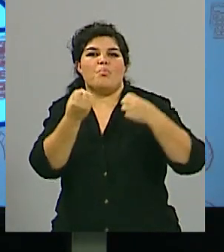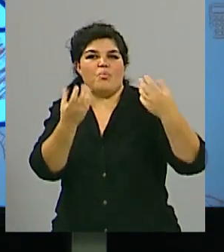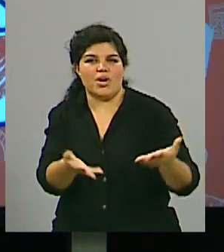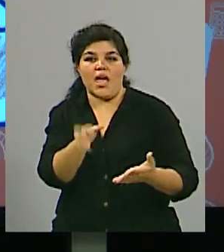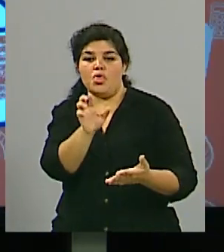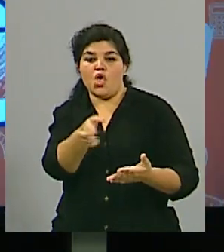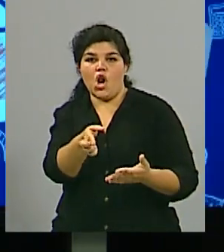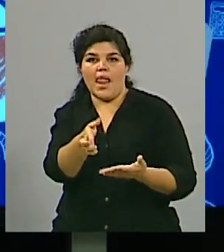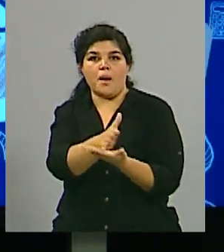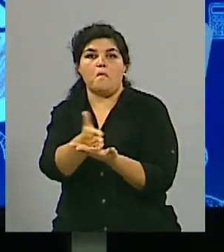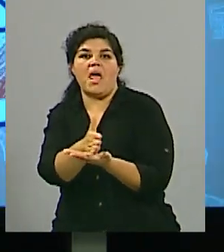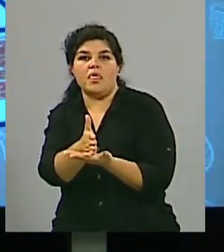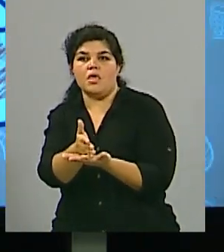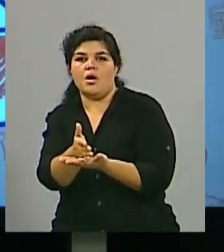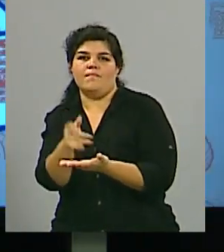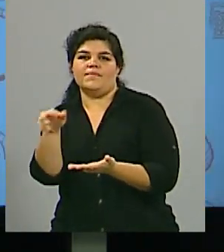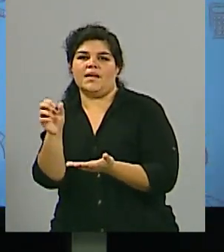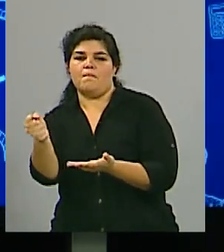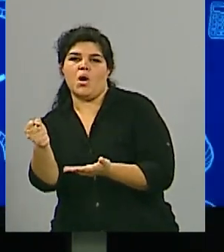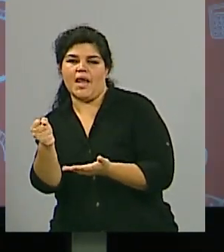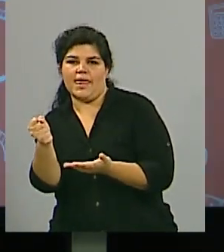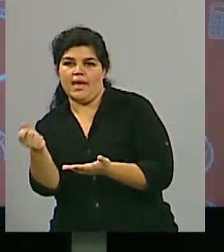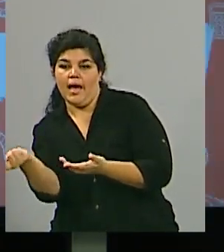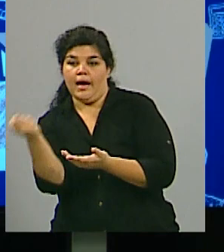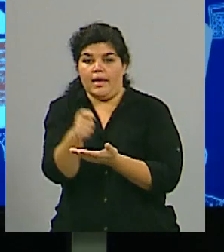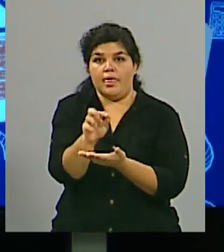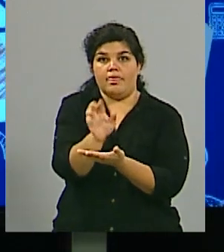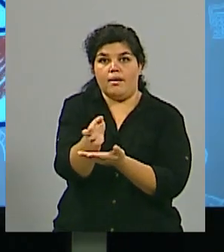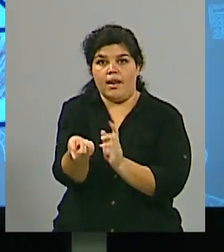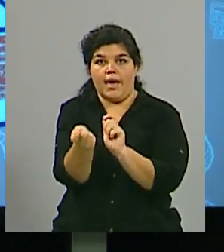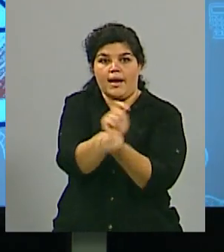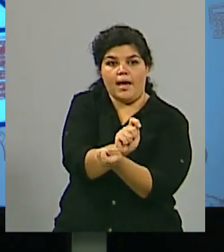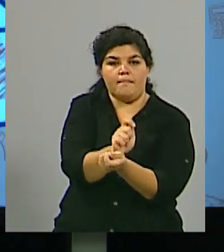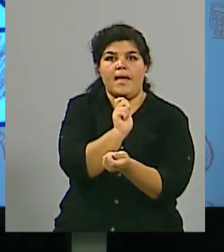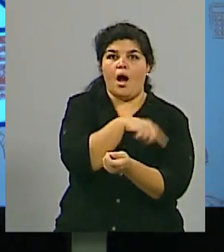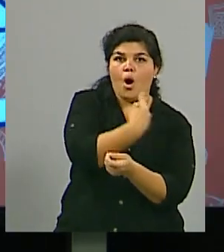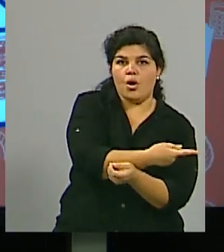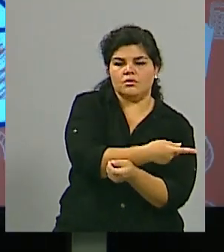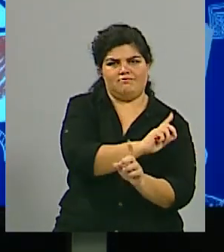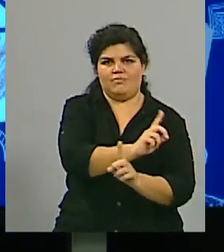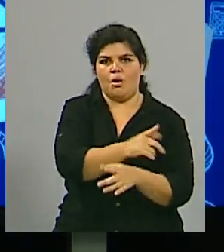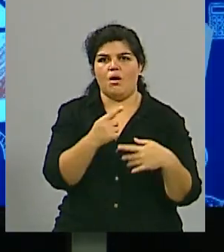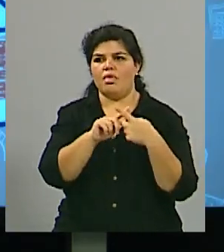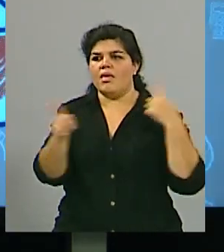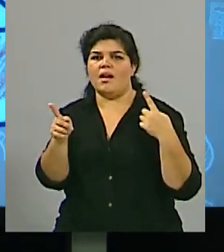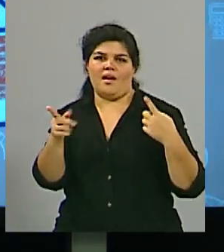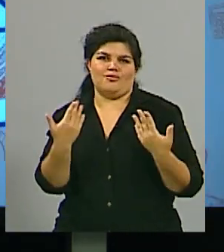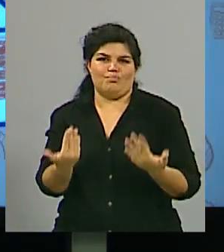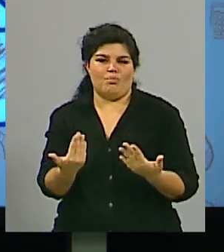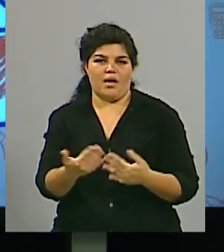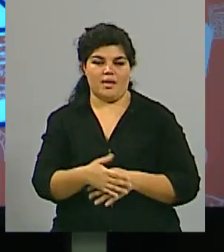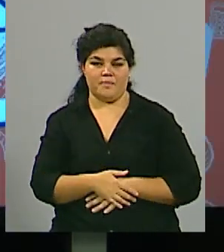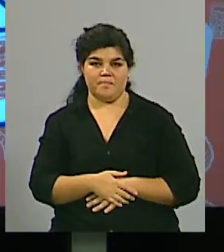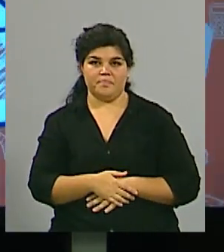que aplica el hecho de que se cambie la tasa de interés de la Reserva Federal no va a afectar de la misma medida el